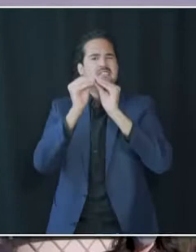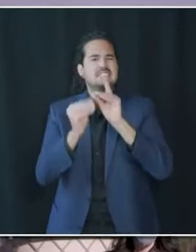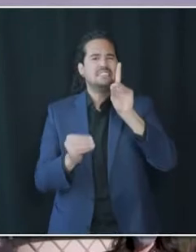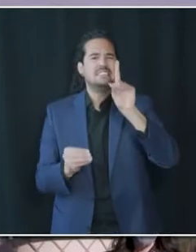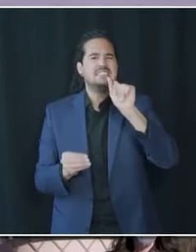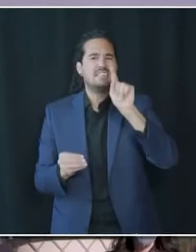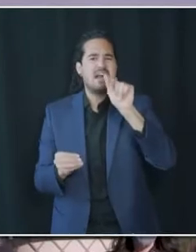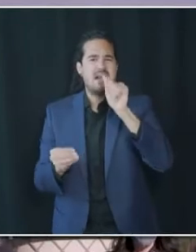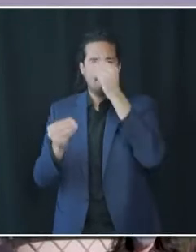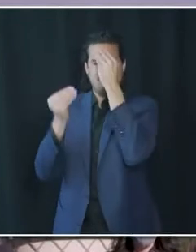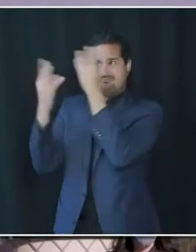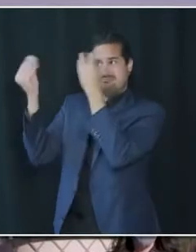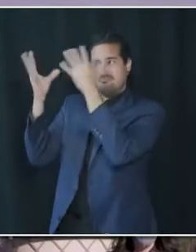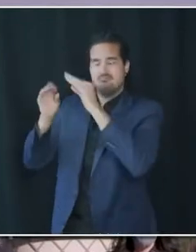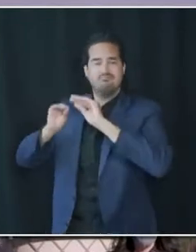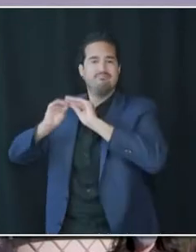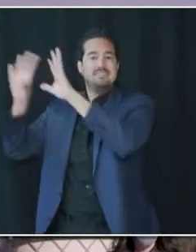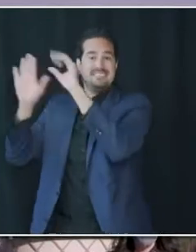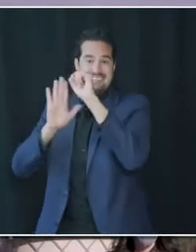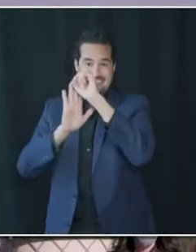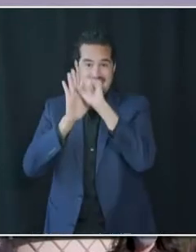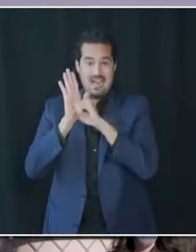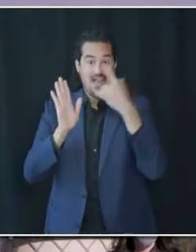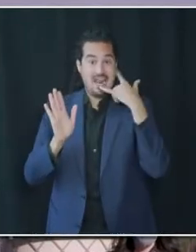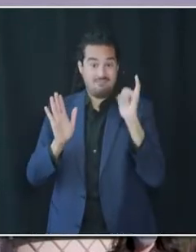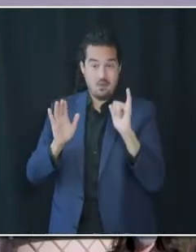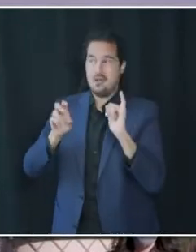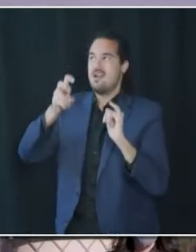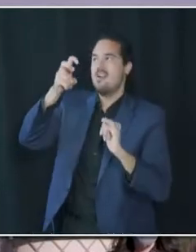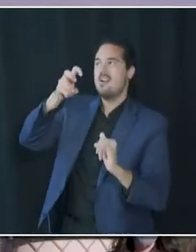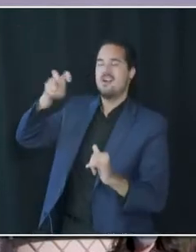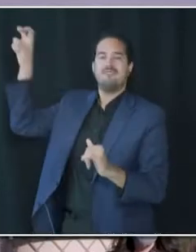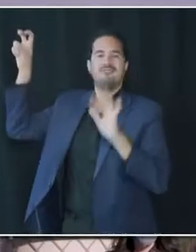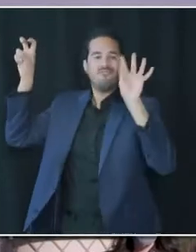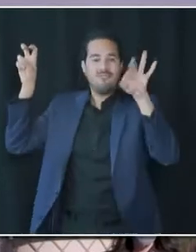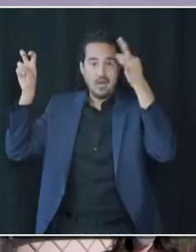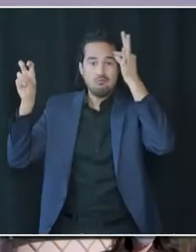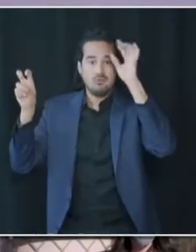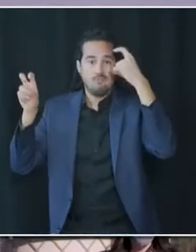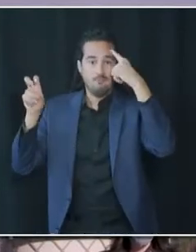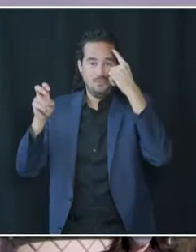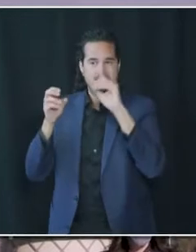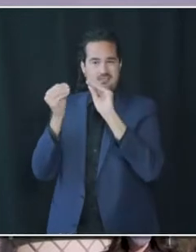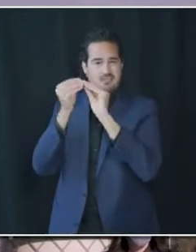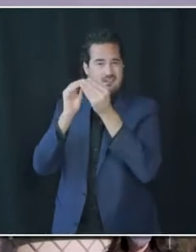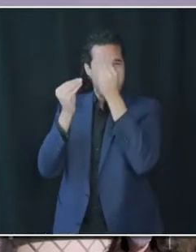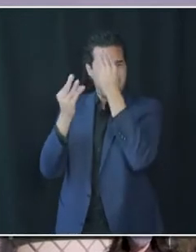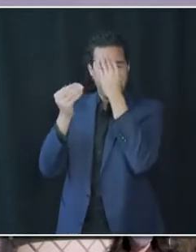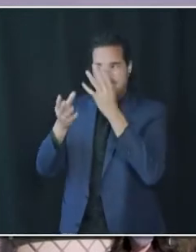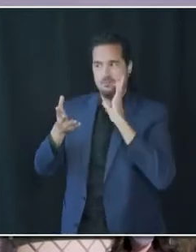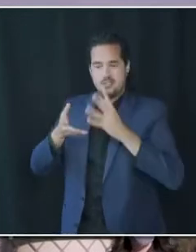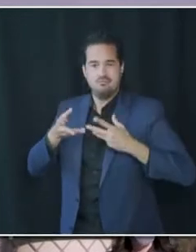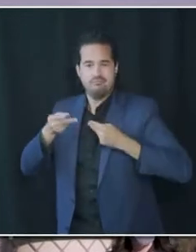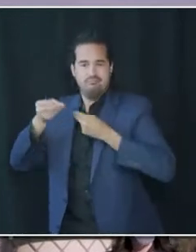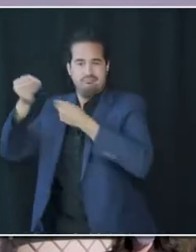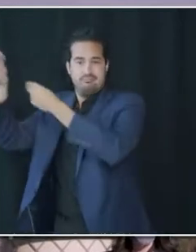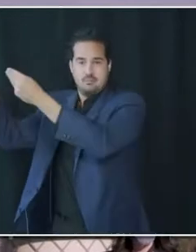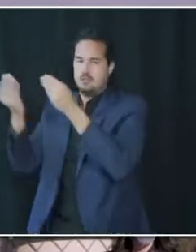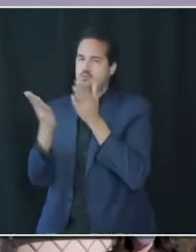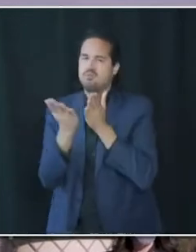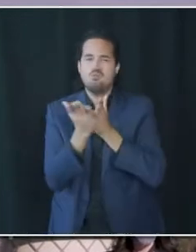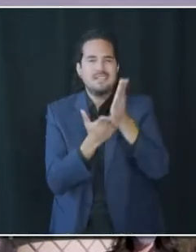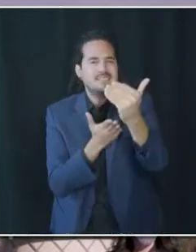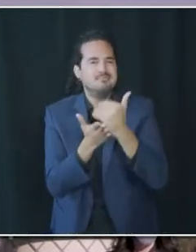los datos no sólo al estado sino al gobierno federal dando transparencia un nivel mayor de responsabilidad y